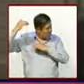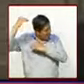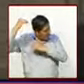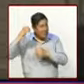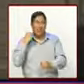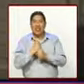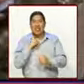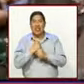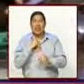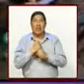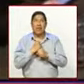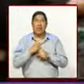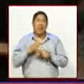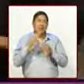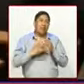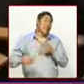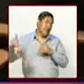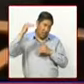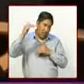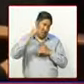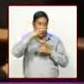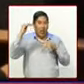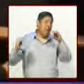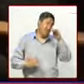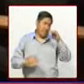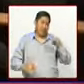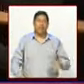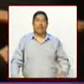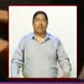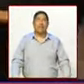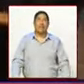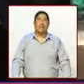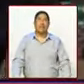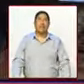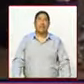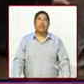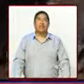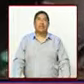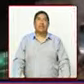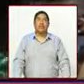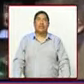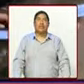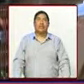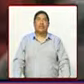hombros y trabajan tanto en la parte de arriba como en la parte de abajo.